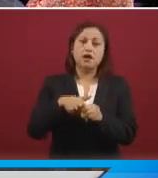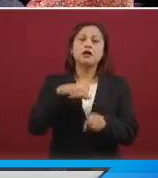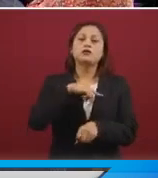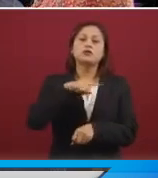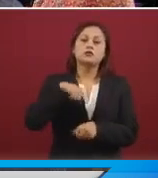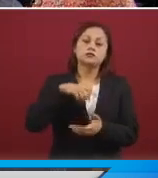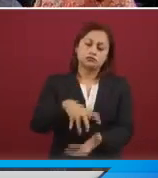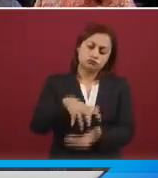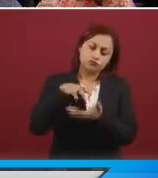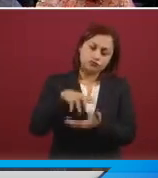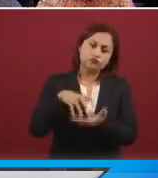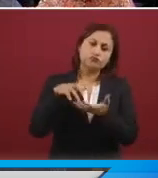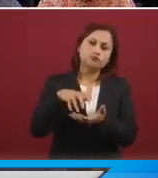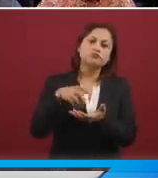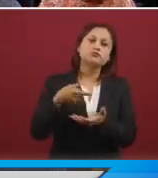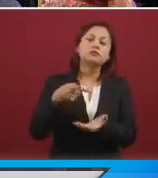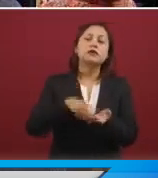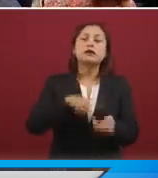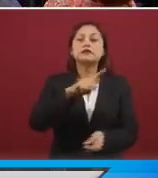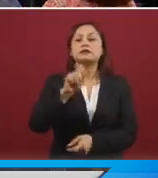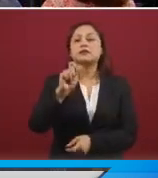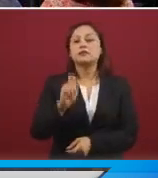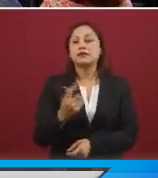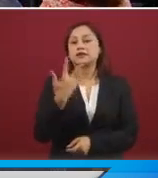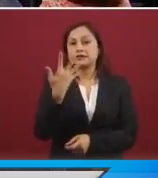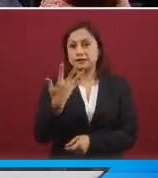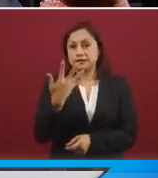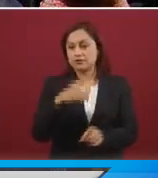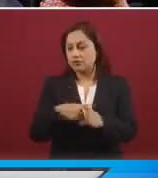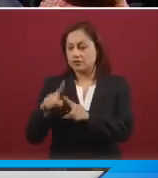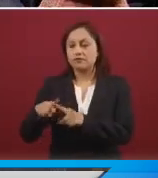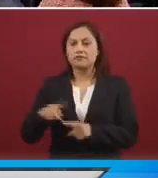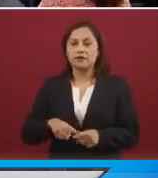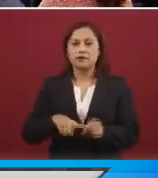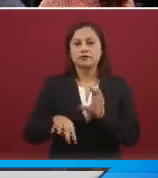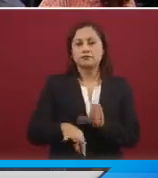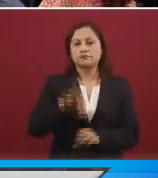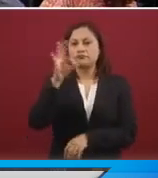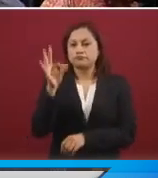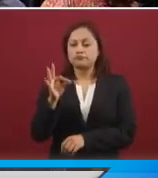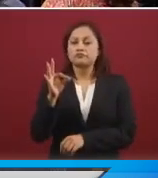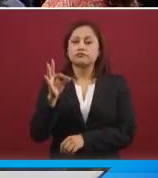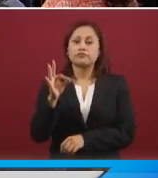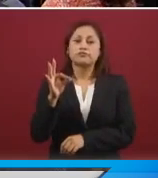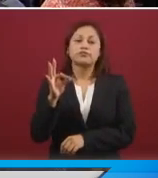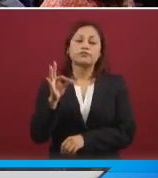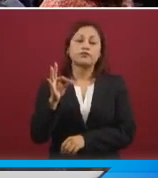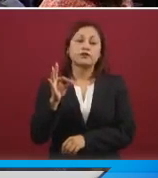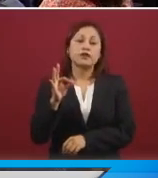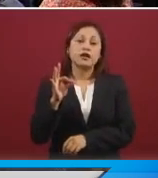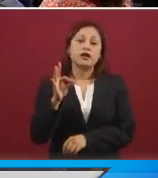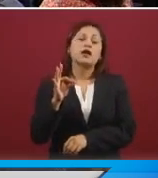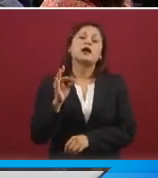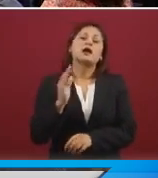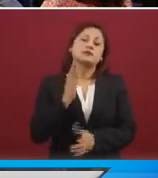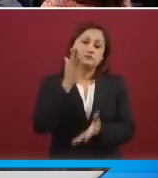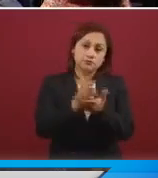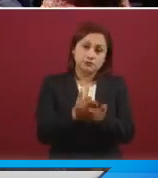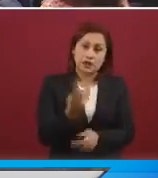a 20.77. Gasolina premium marca Chevron a 22.72. Diesel marca Chevron